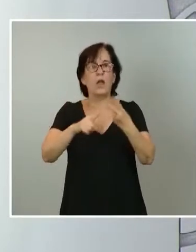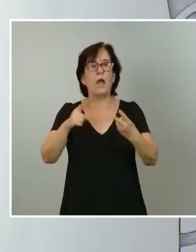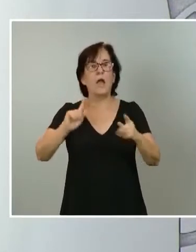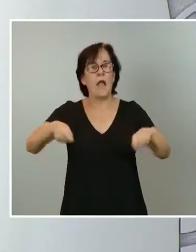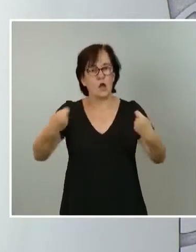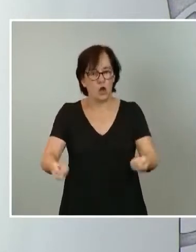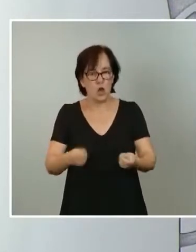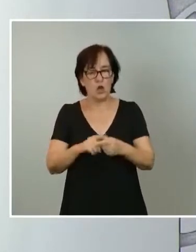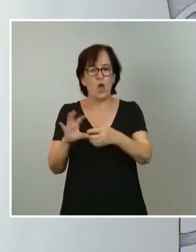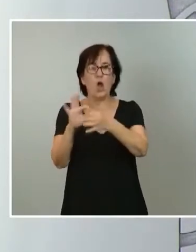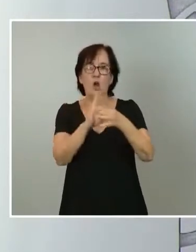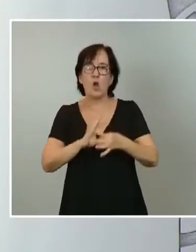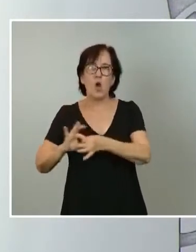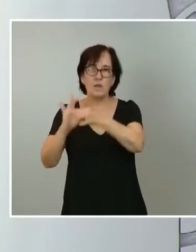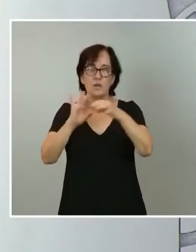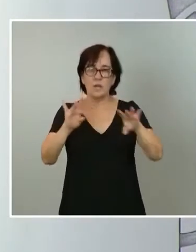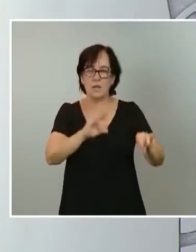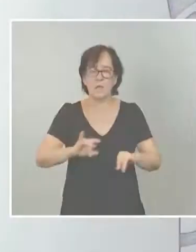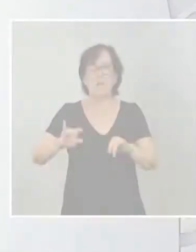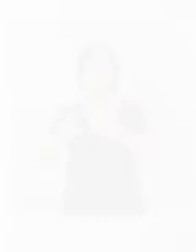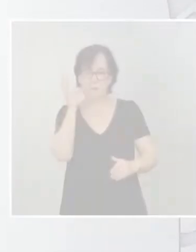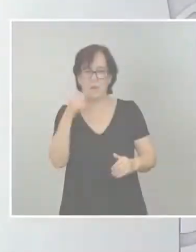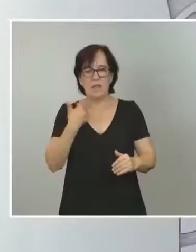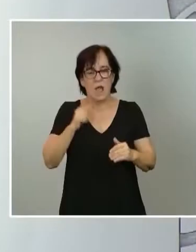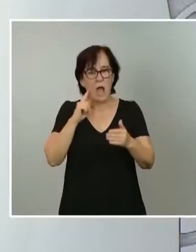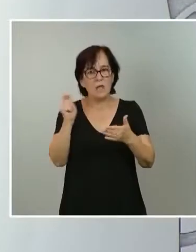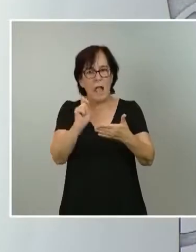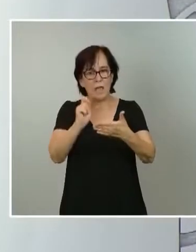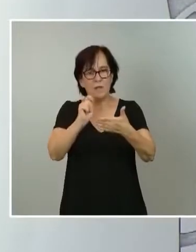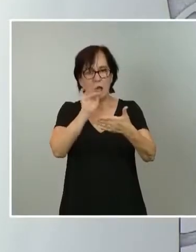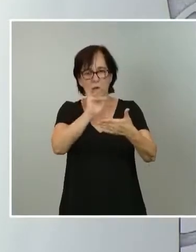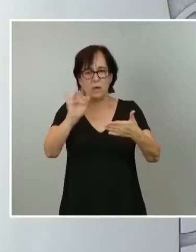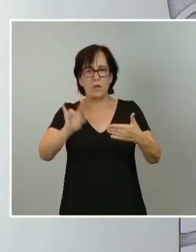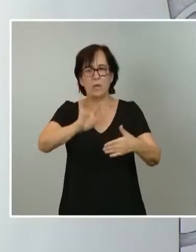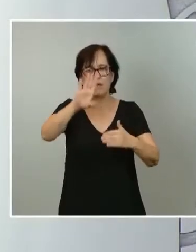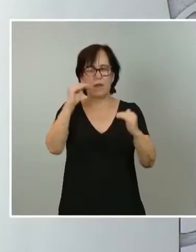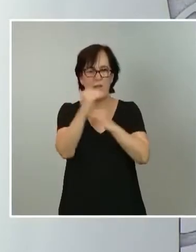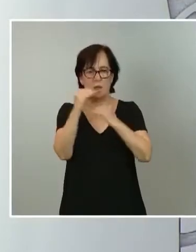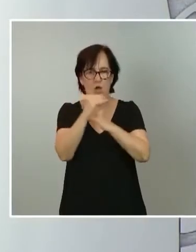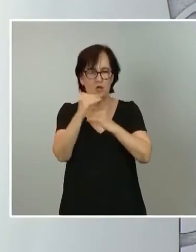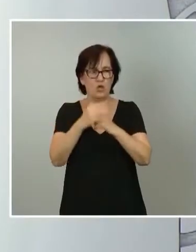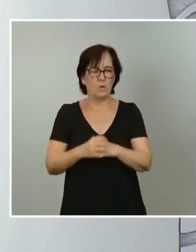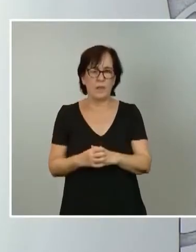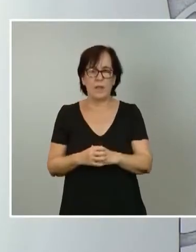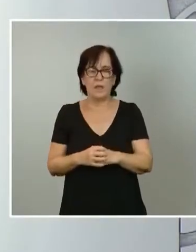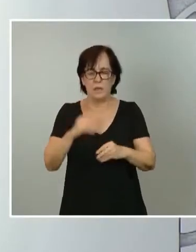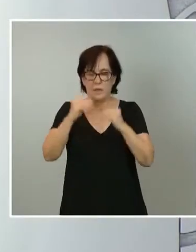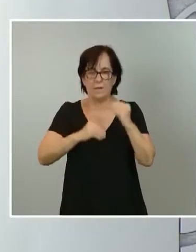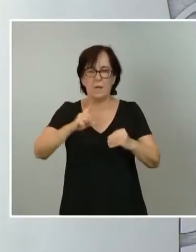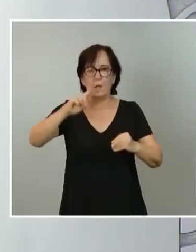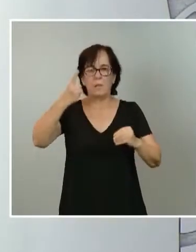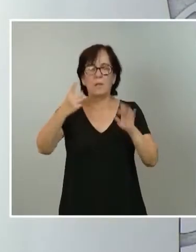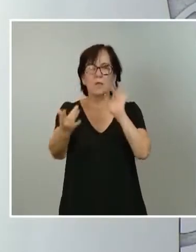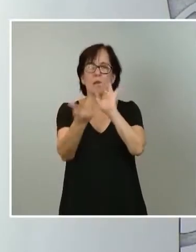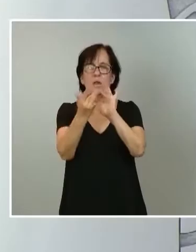cohesión territorial, cohesión social e igualdad de género. El 15 de octubre se tendrá lugar el primer contacto entre el Gobierno